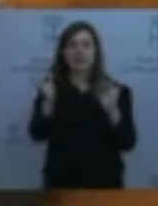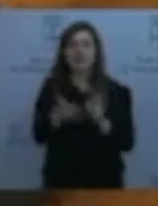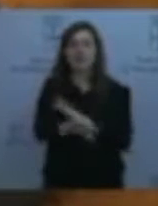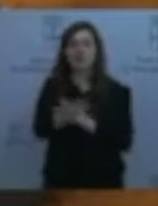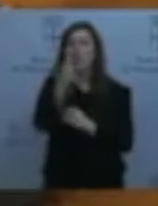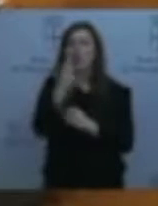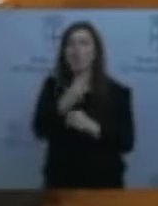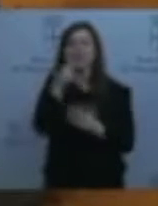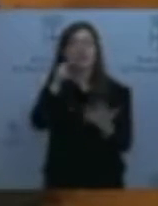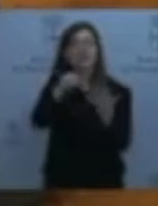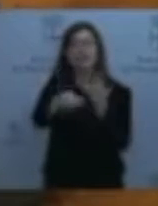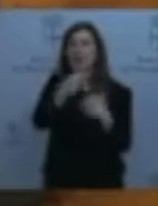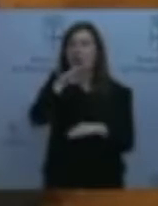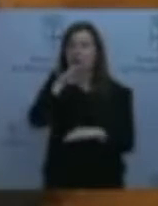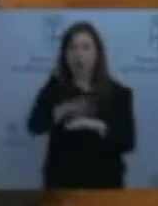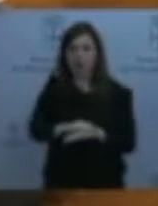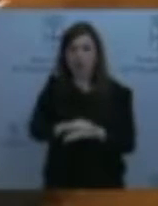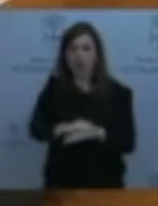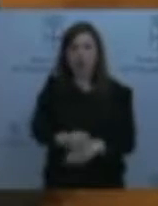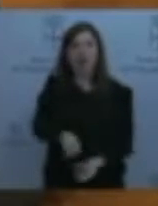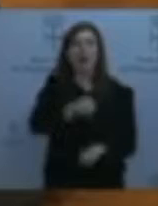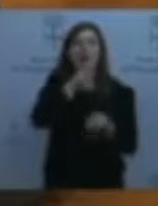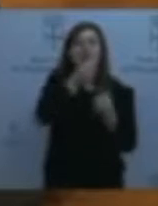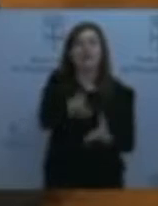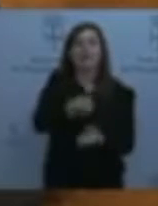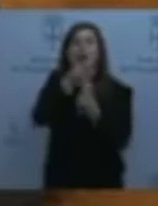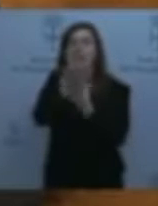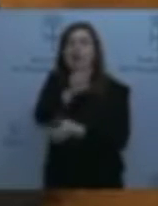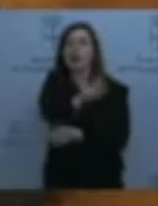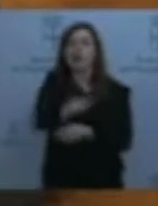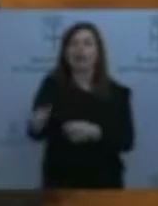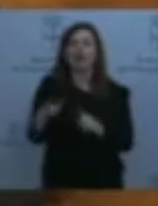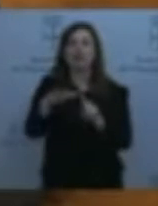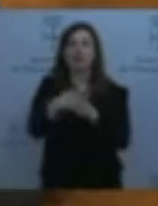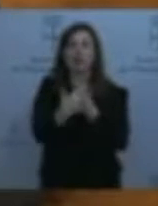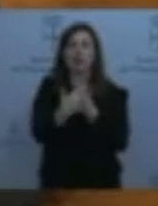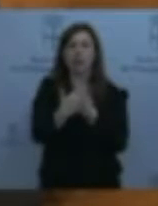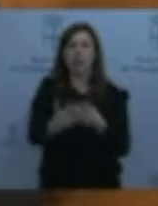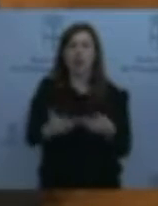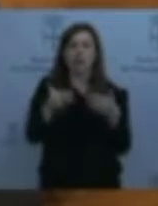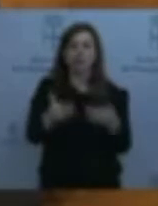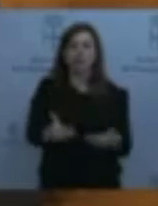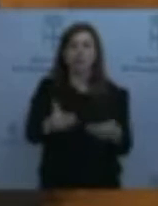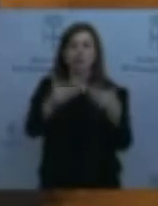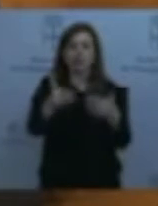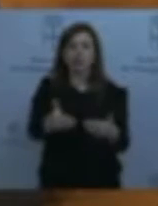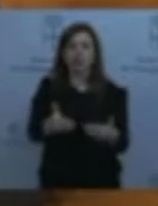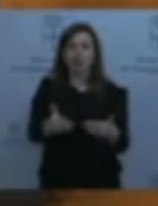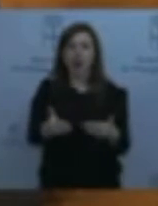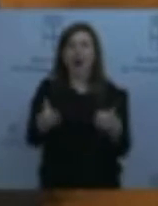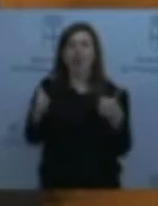de transparencia informando a la población sobre la situación de las demoras asistenciales en sus centros